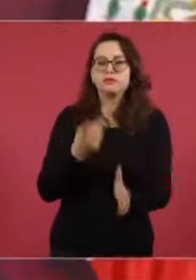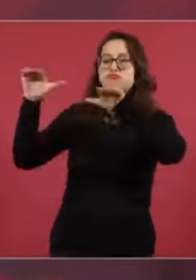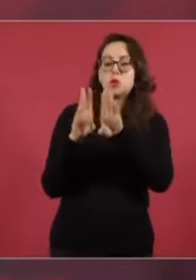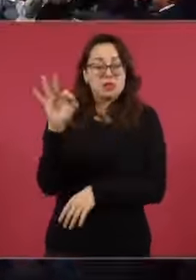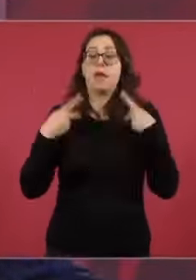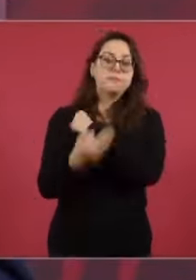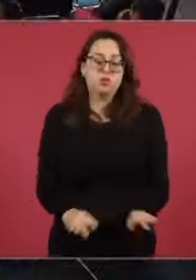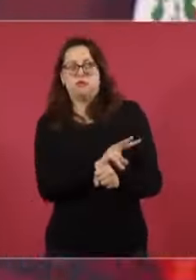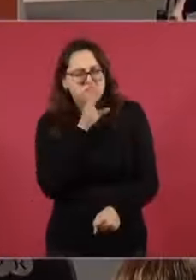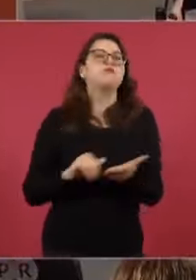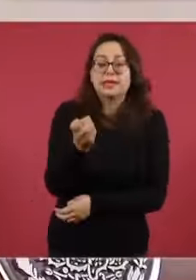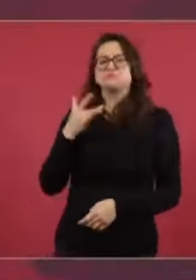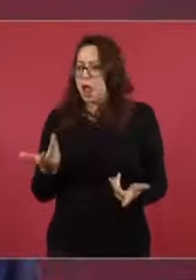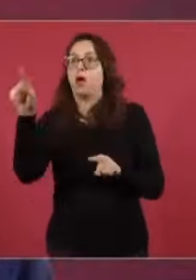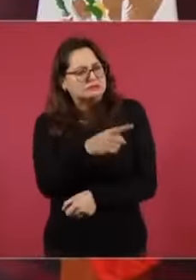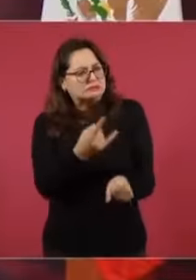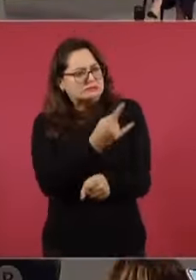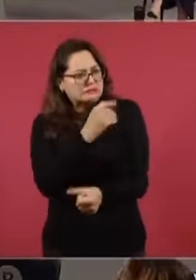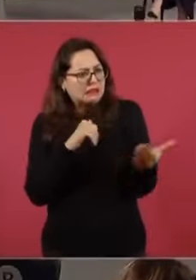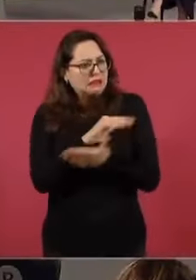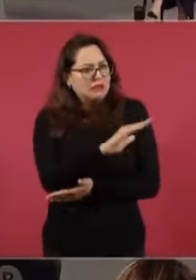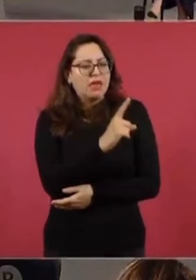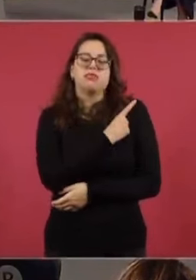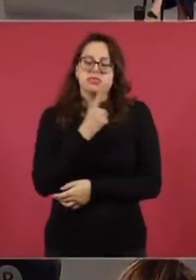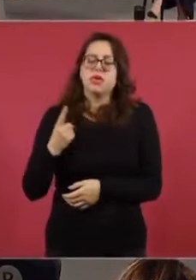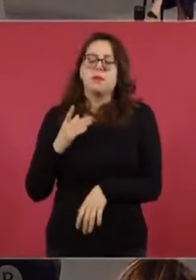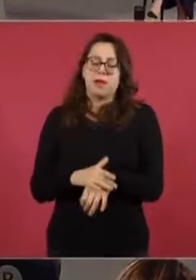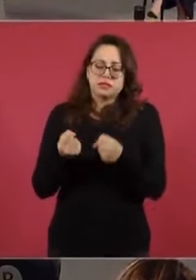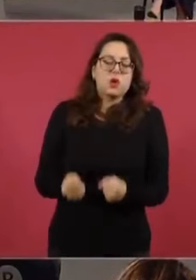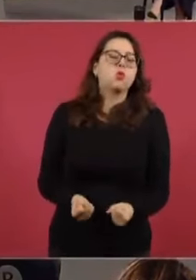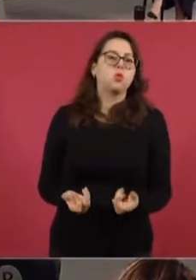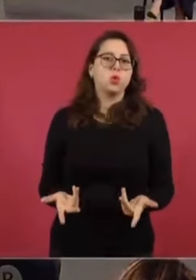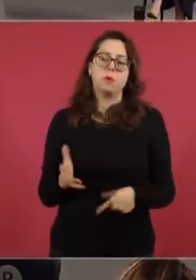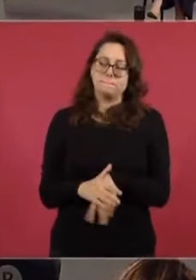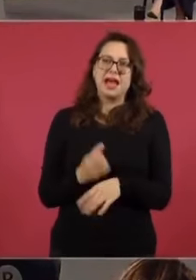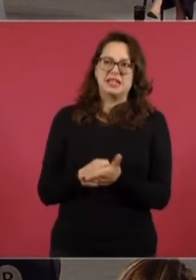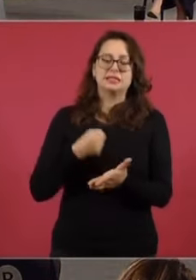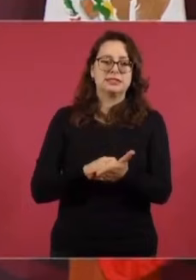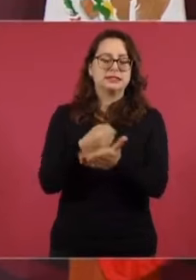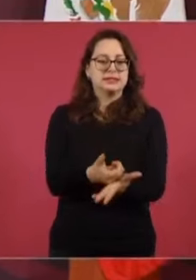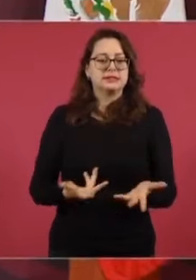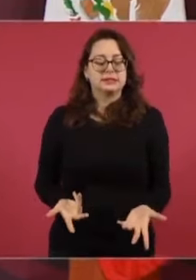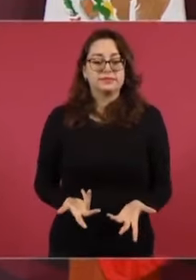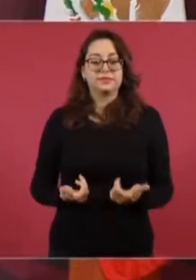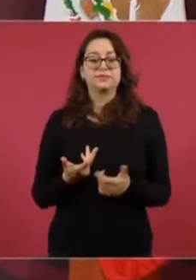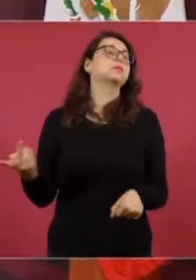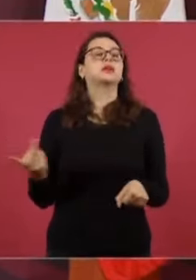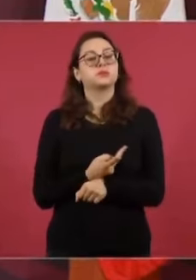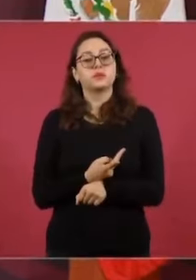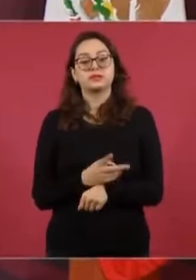Una eternidad más tarde. Nada más para decirles que estuvo Claudia